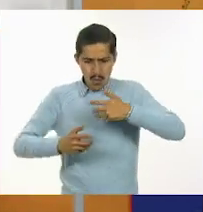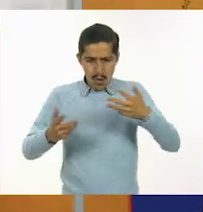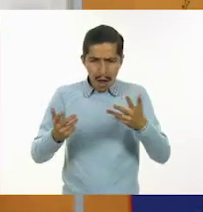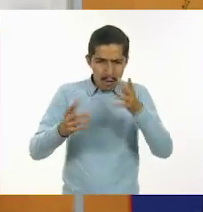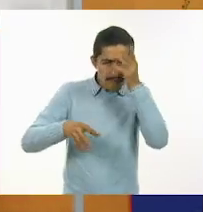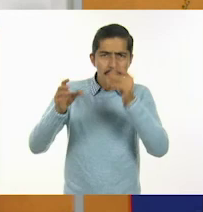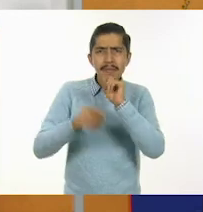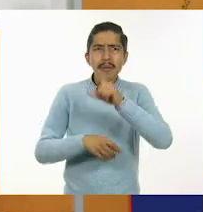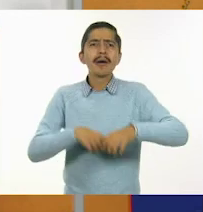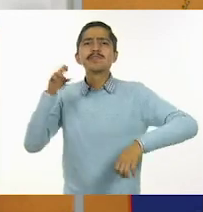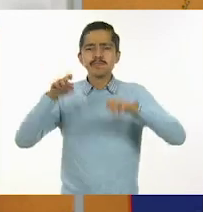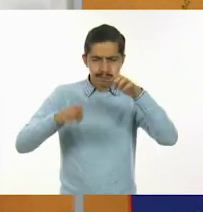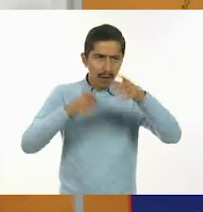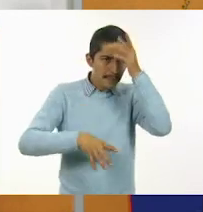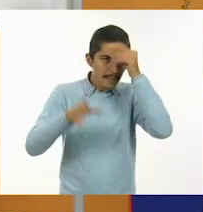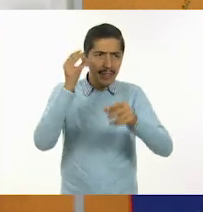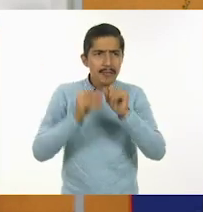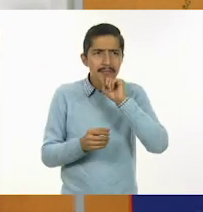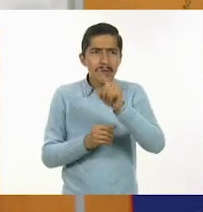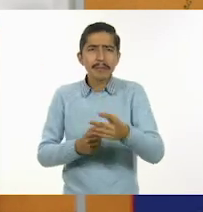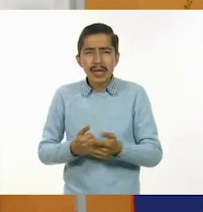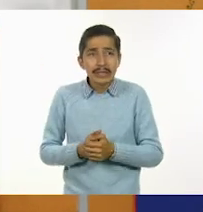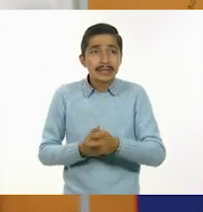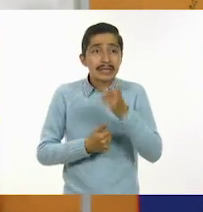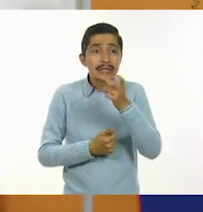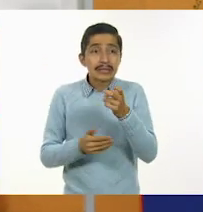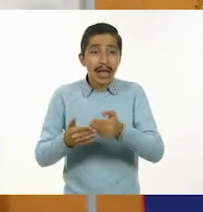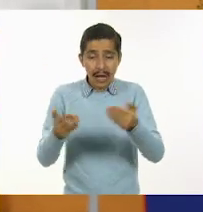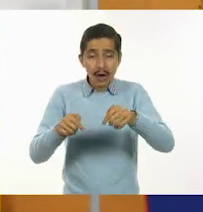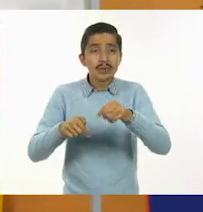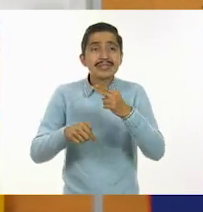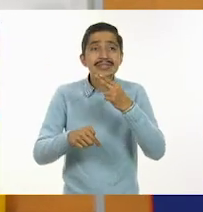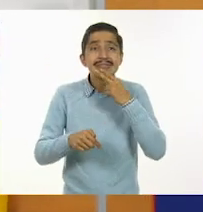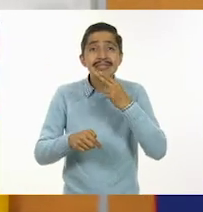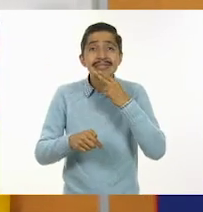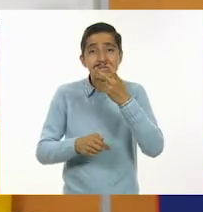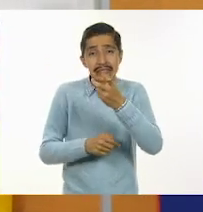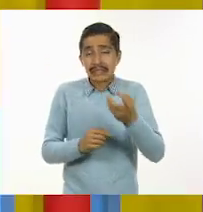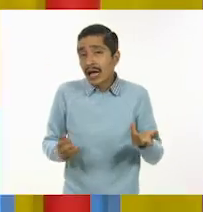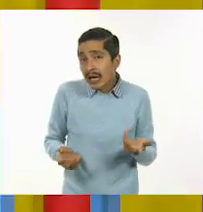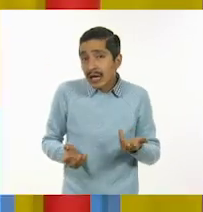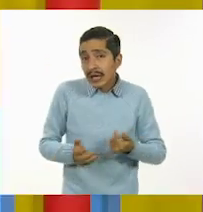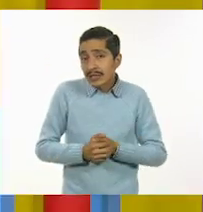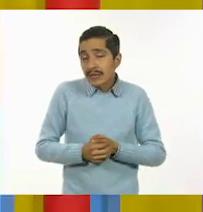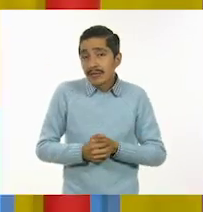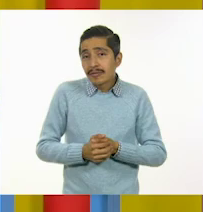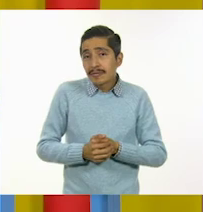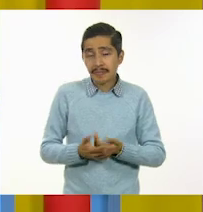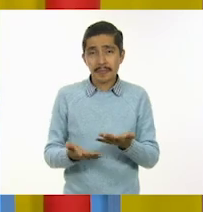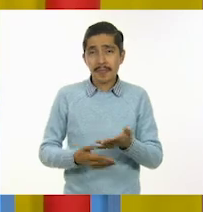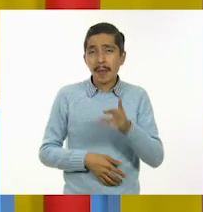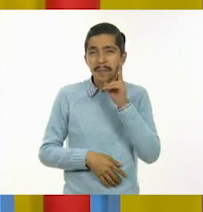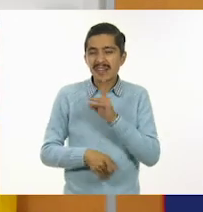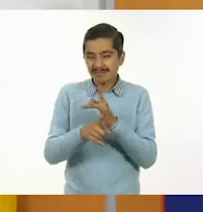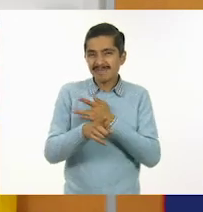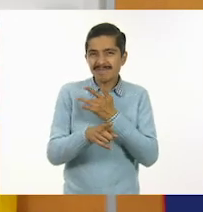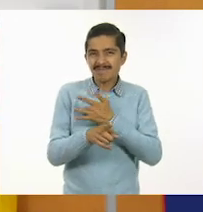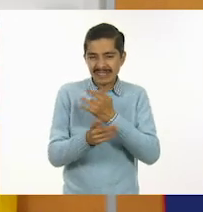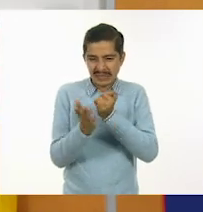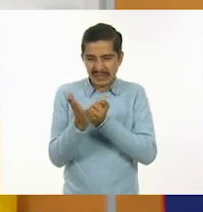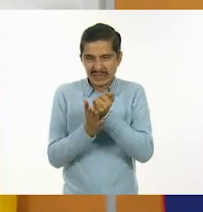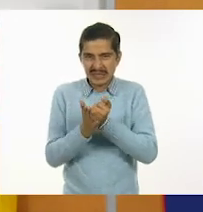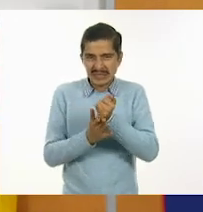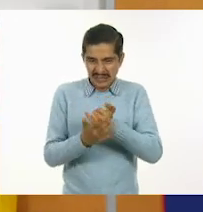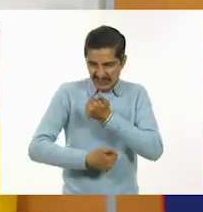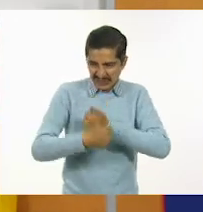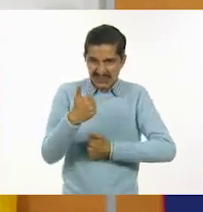adultos, por supuesto, que tenemos que aprender. Y este programa nos está sirviendo para eso. ¿Qué te parece si ponemos el reto de